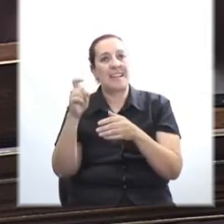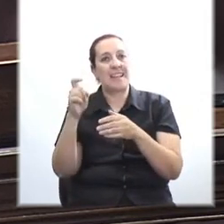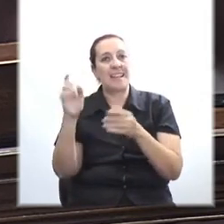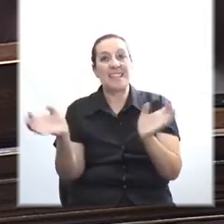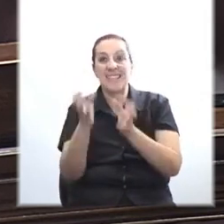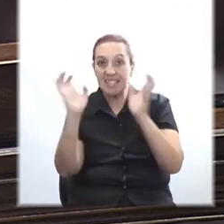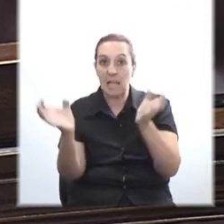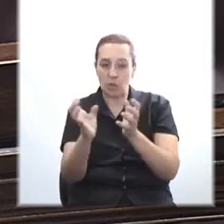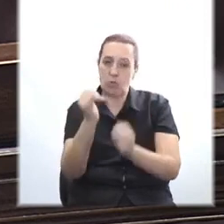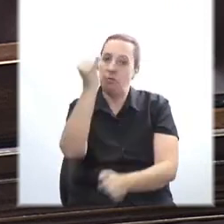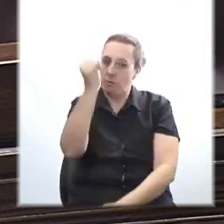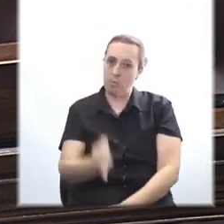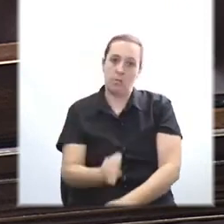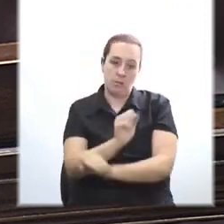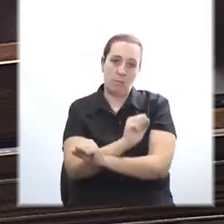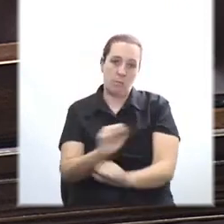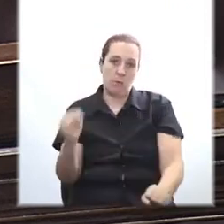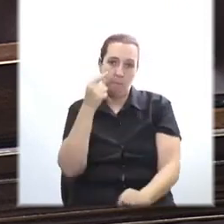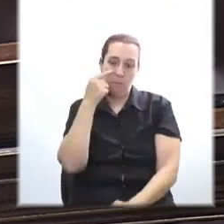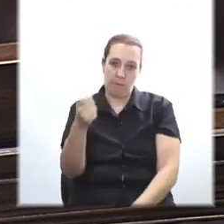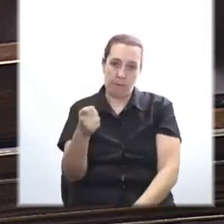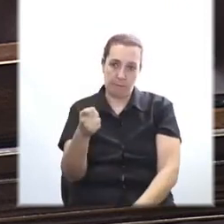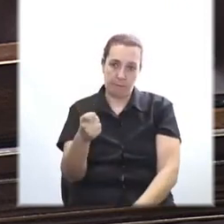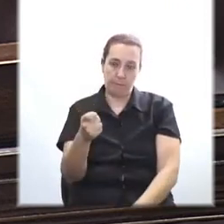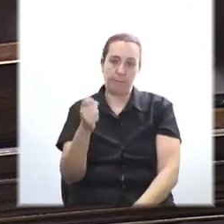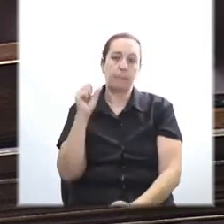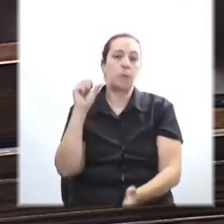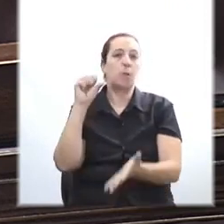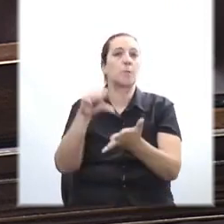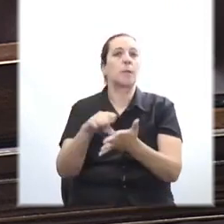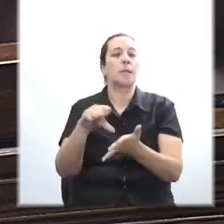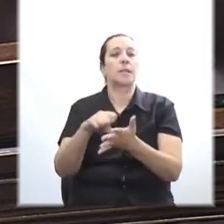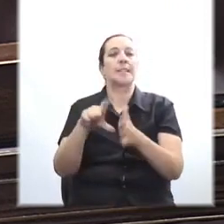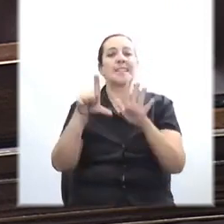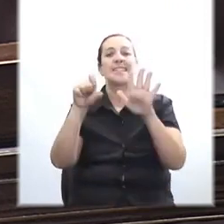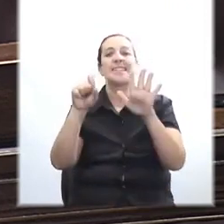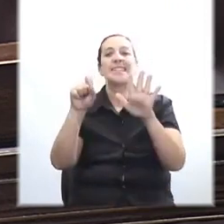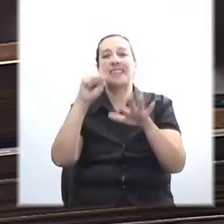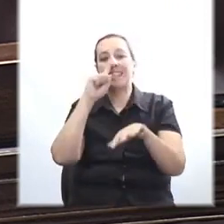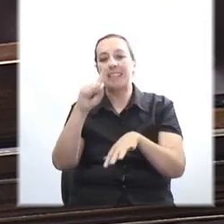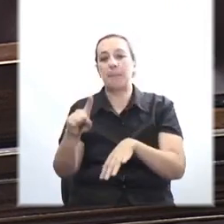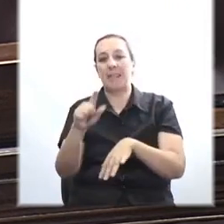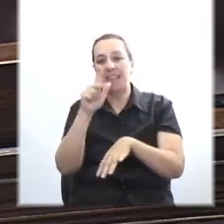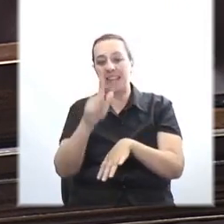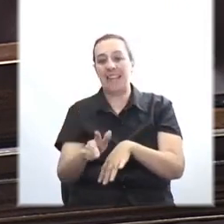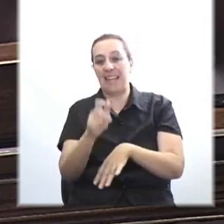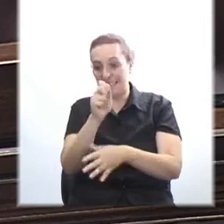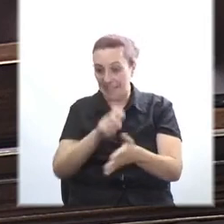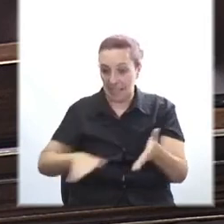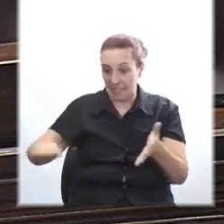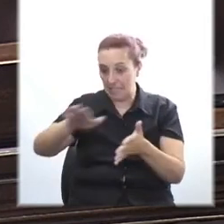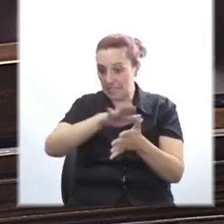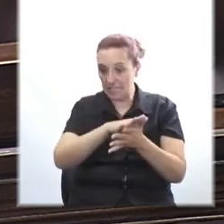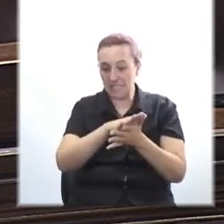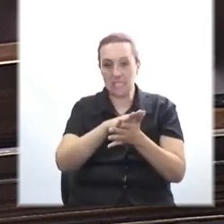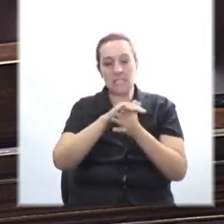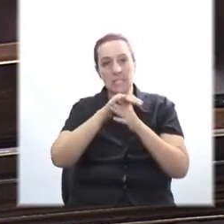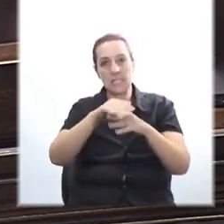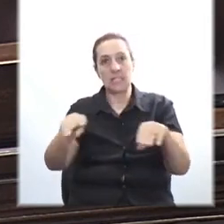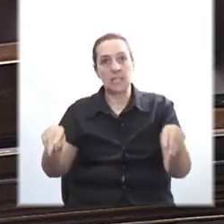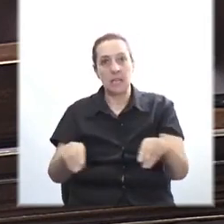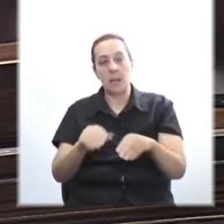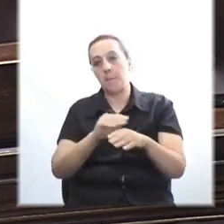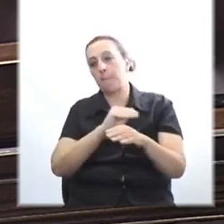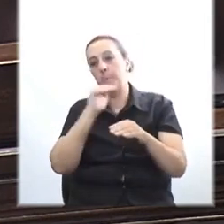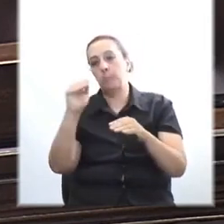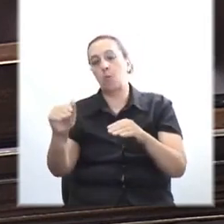prever, y en un país en el cual de 70.000 hectáreas de campos o tierras forestadas pasamos a